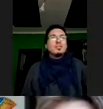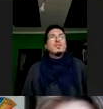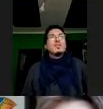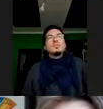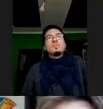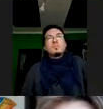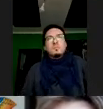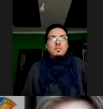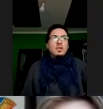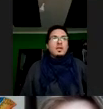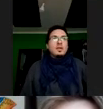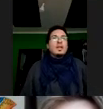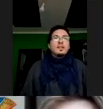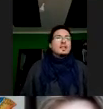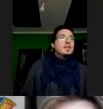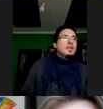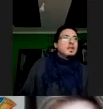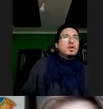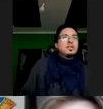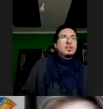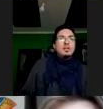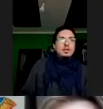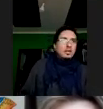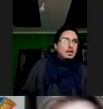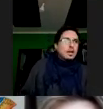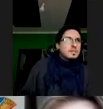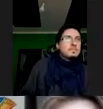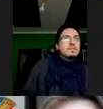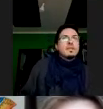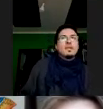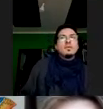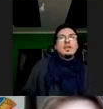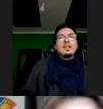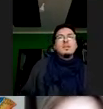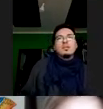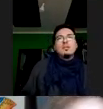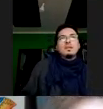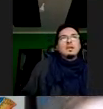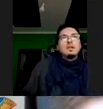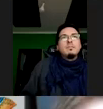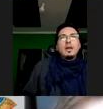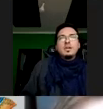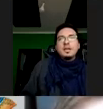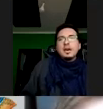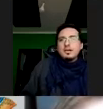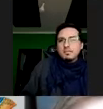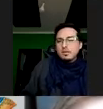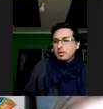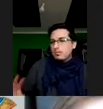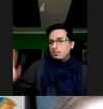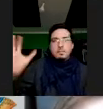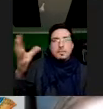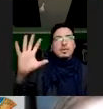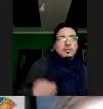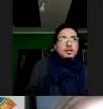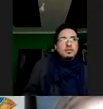más de esfuerzo. La siguiente vista, jóvenes, es el plano de detalle, lo que ustedes están viendo en pantalla. El plano de detalle, esto es